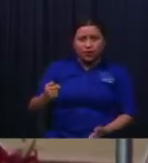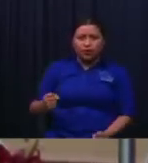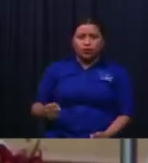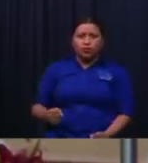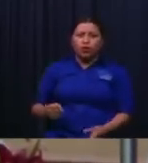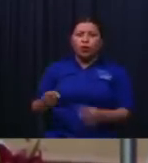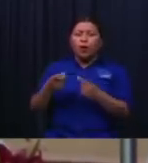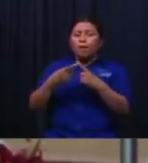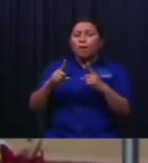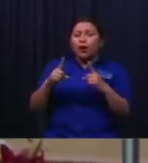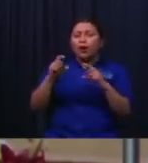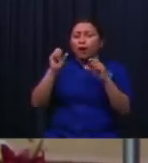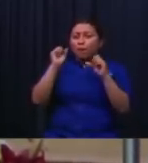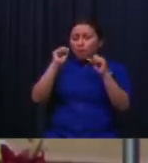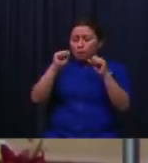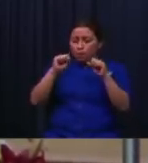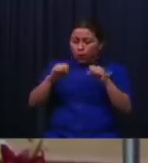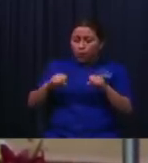en nuestra vida secular, ¿verdad?